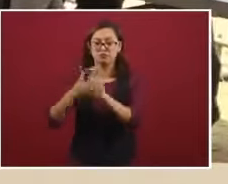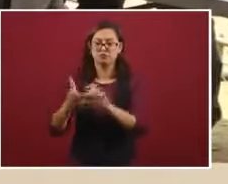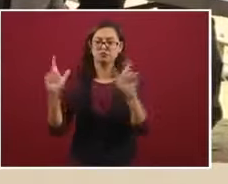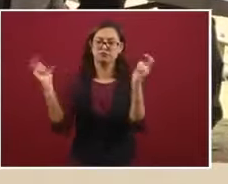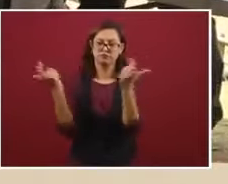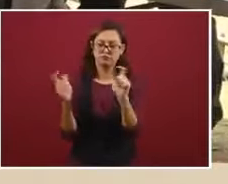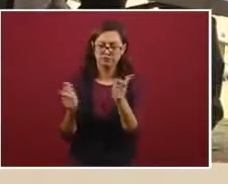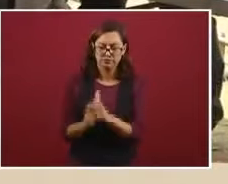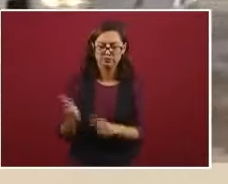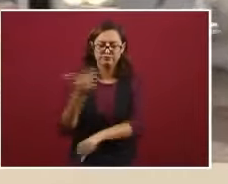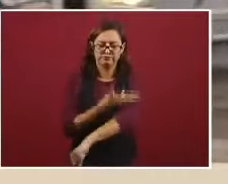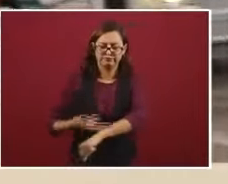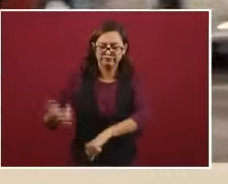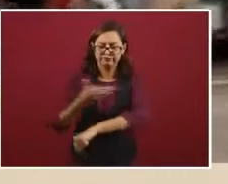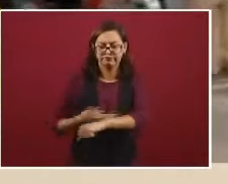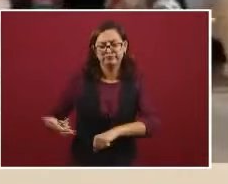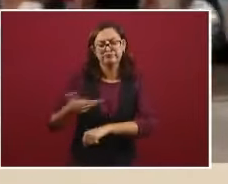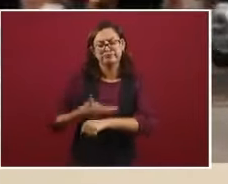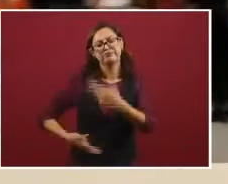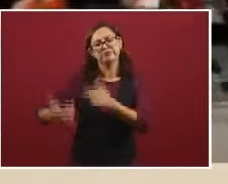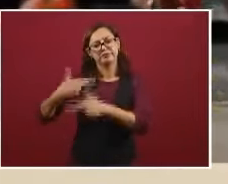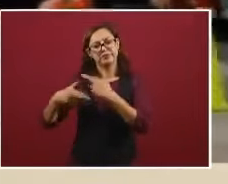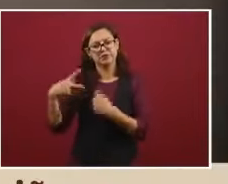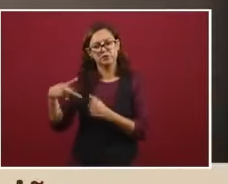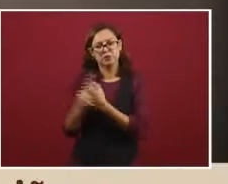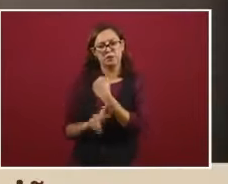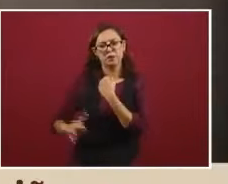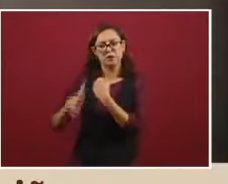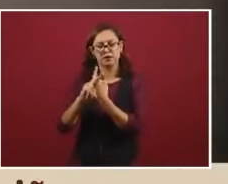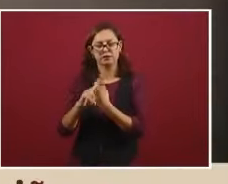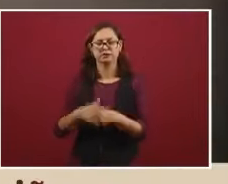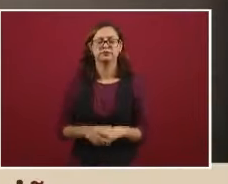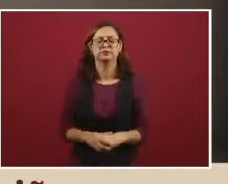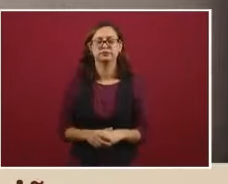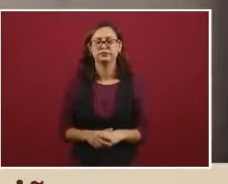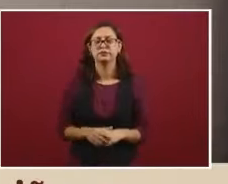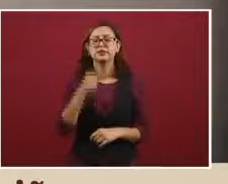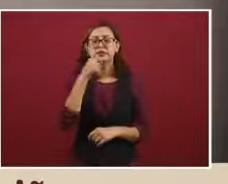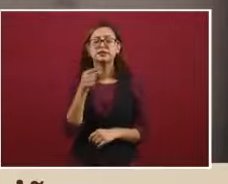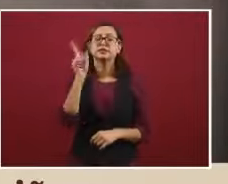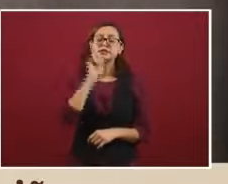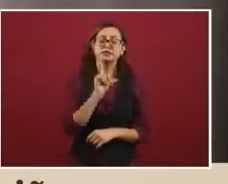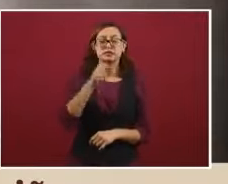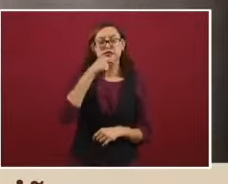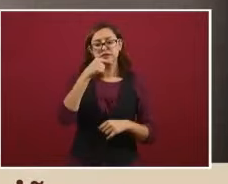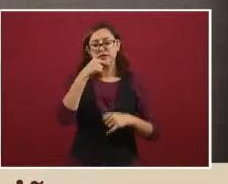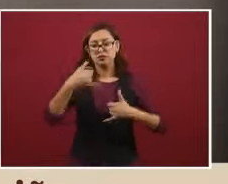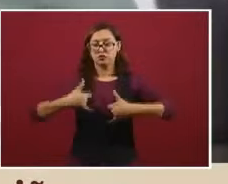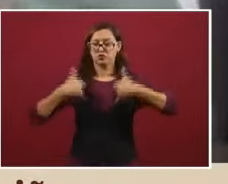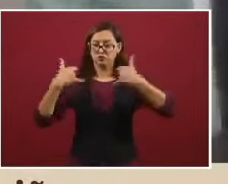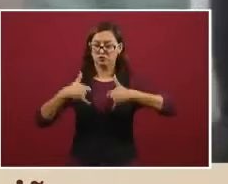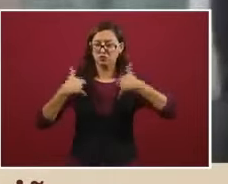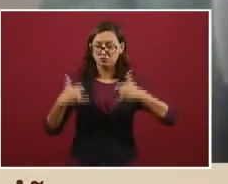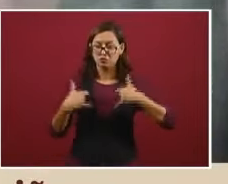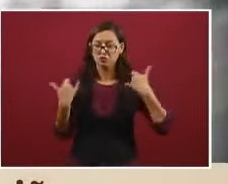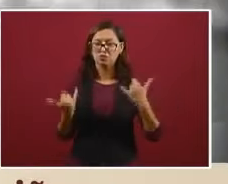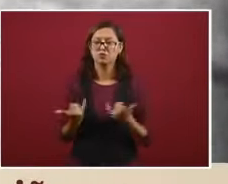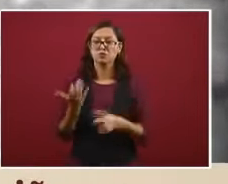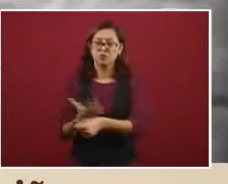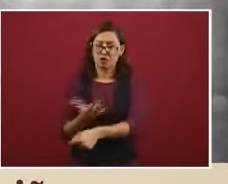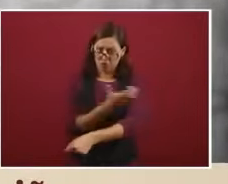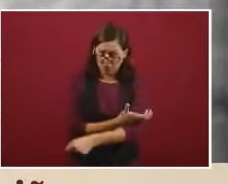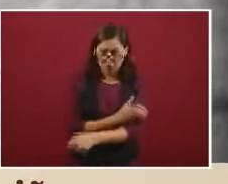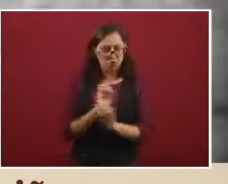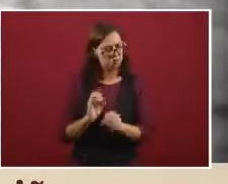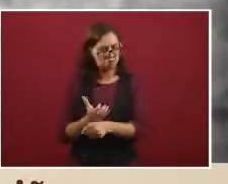la agilización de trámites y retornos asistidos. Atención especial a niñas, niños y adolescentes migrantes, acompañados y